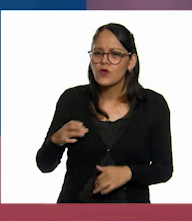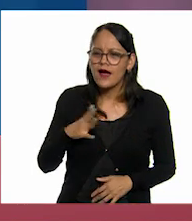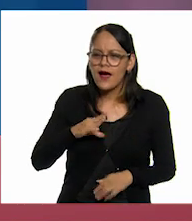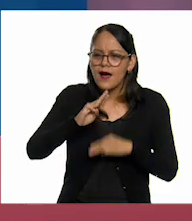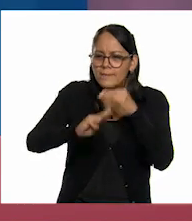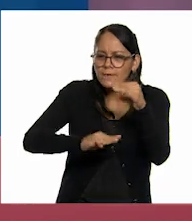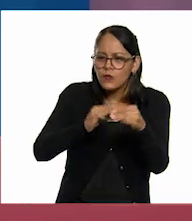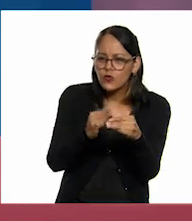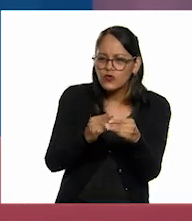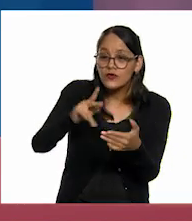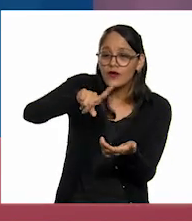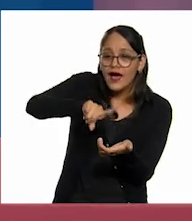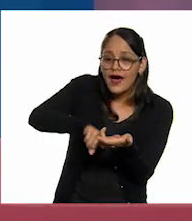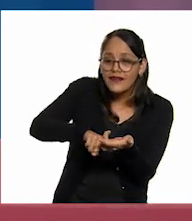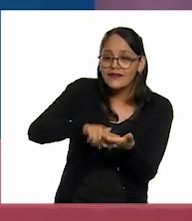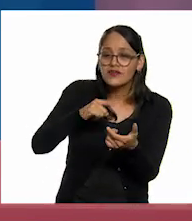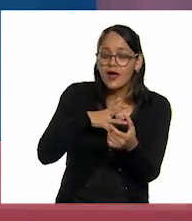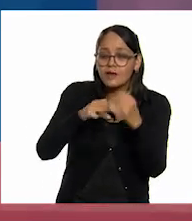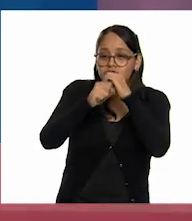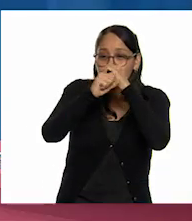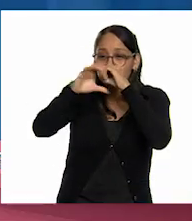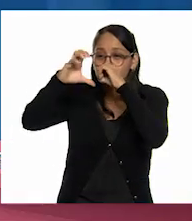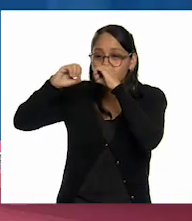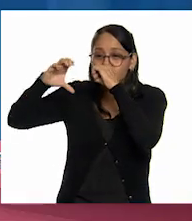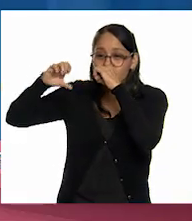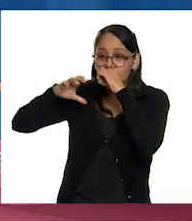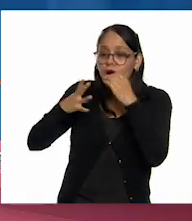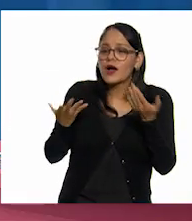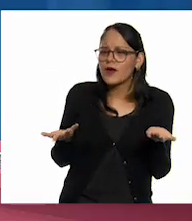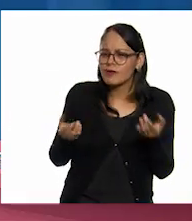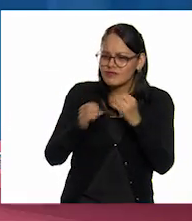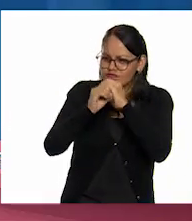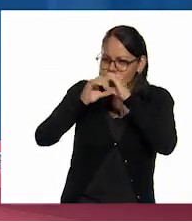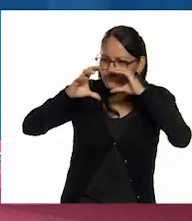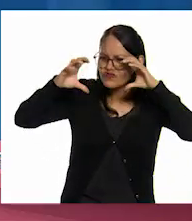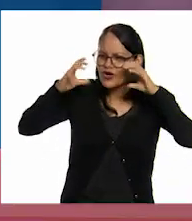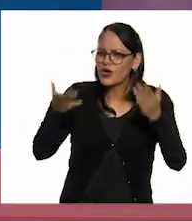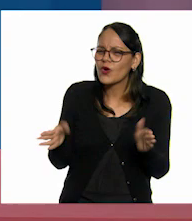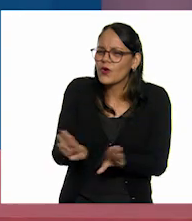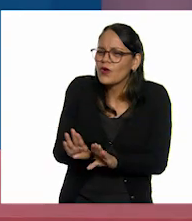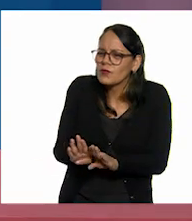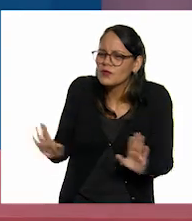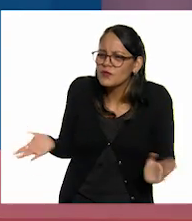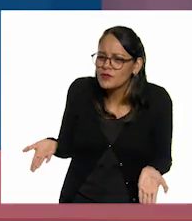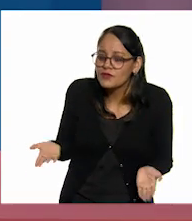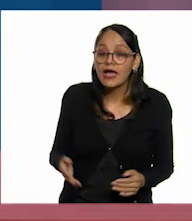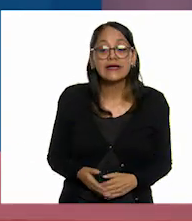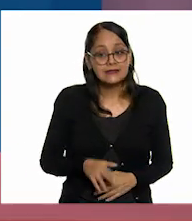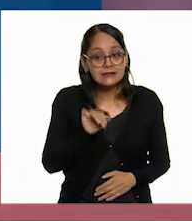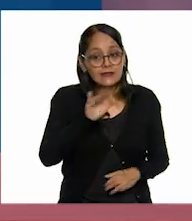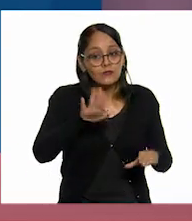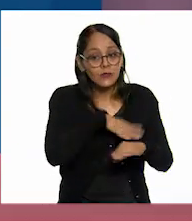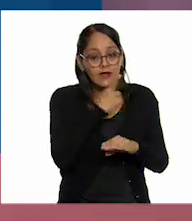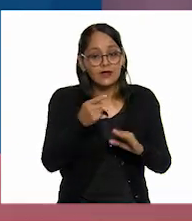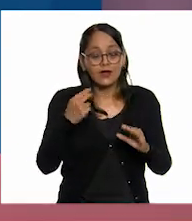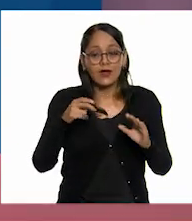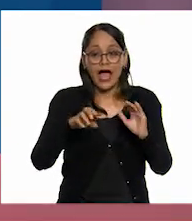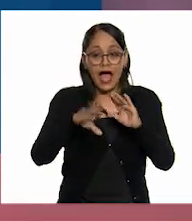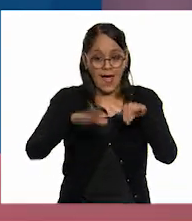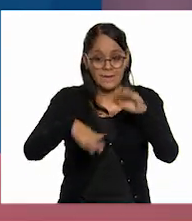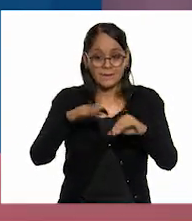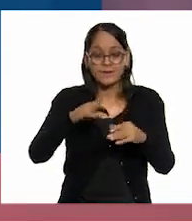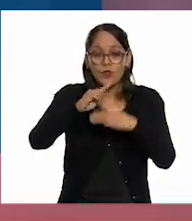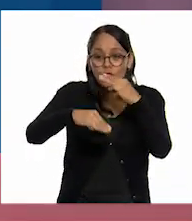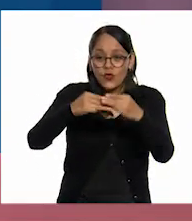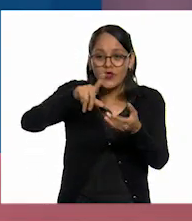de globos? ¿De globos, Raulito? ¿Cómo globos? Sí, de globos, porque los globos se pueden inflar